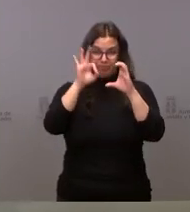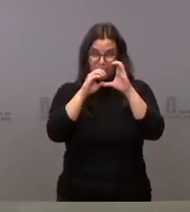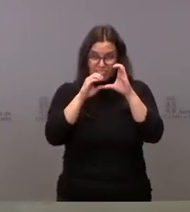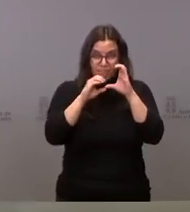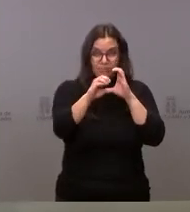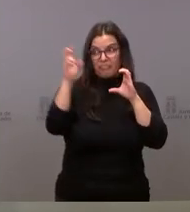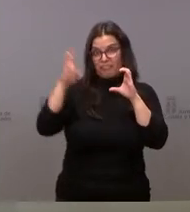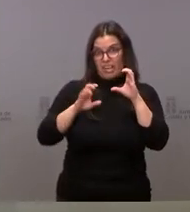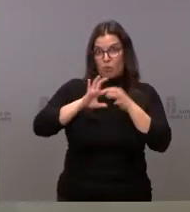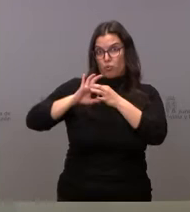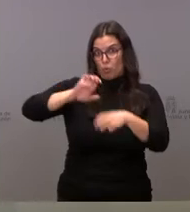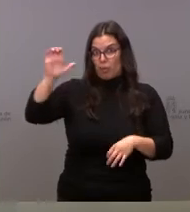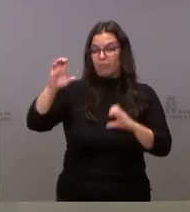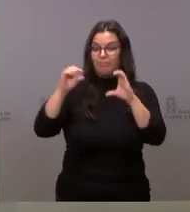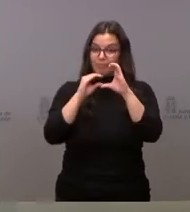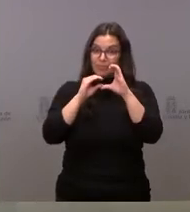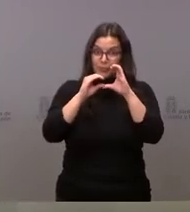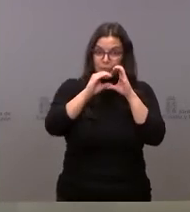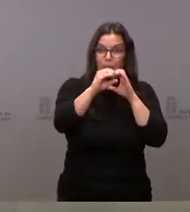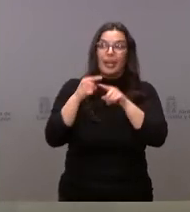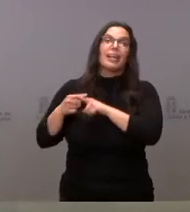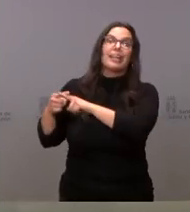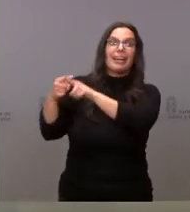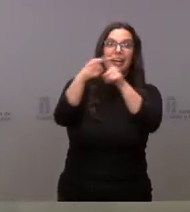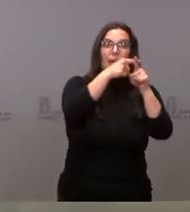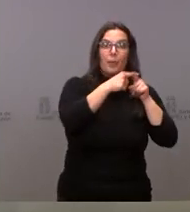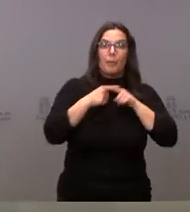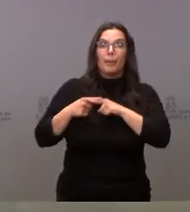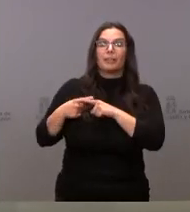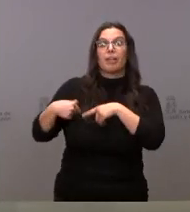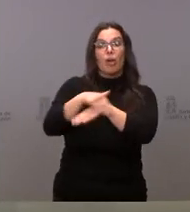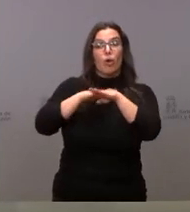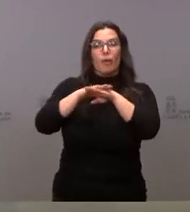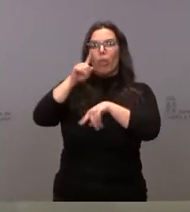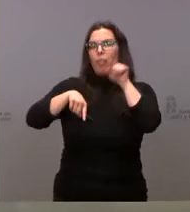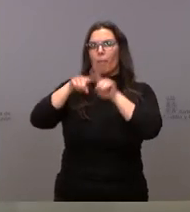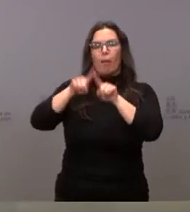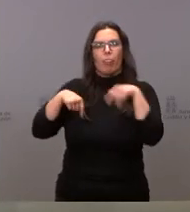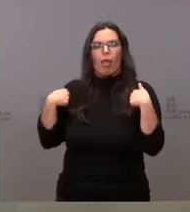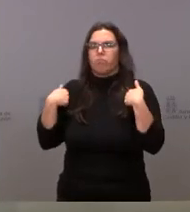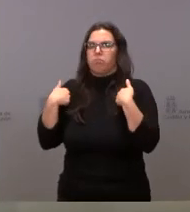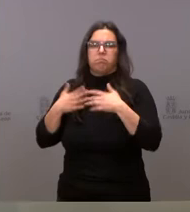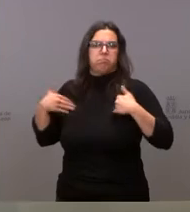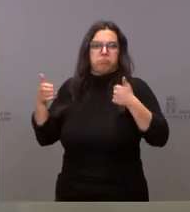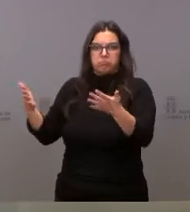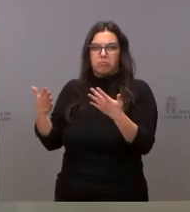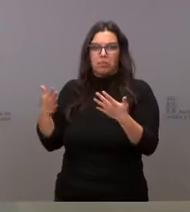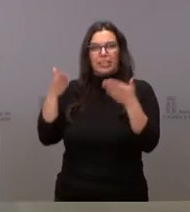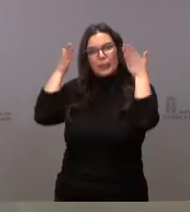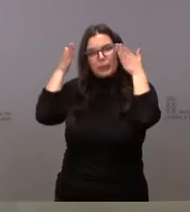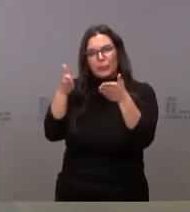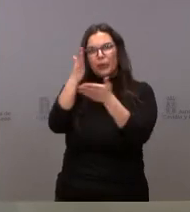de la unión europea se han distribuido por parte del gobierno de forma discrecional únicamente hacia cuatro comunidades autónomas